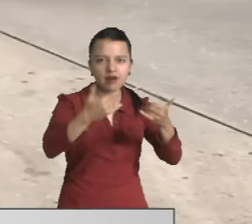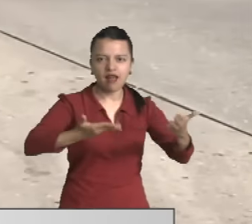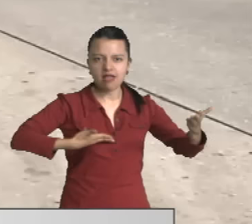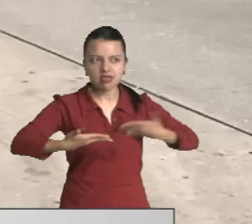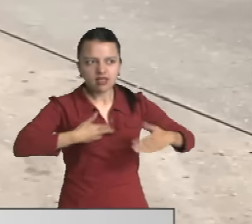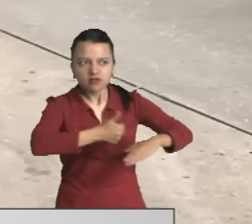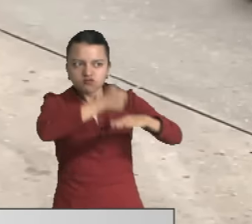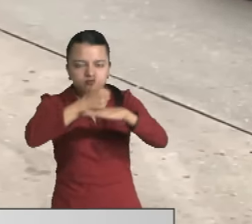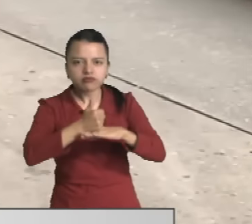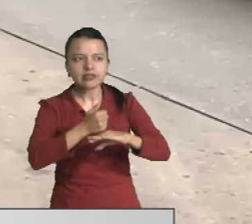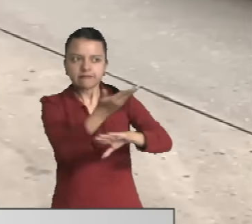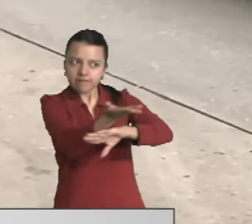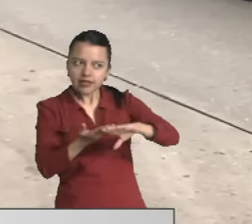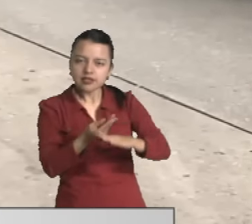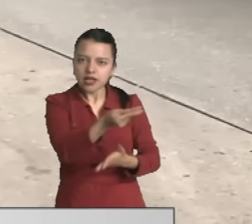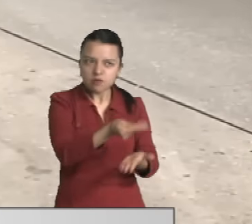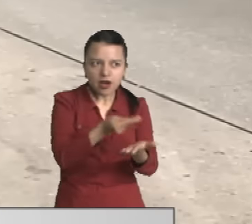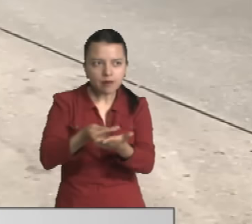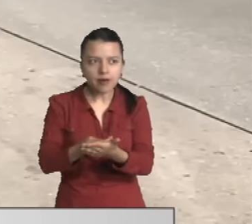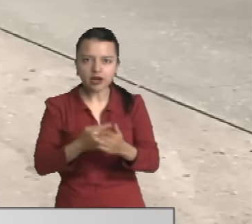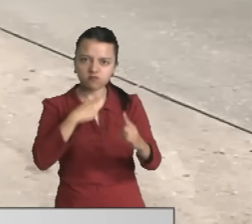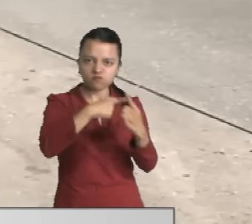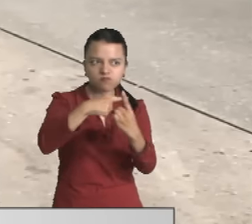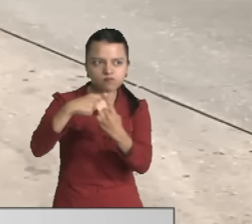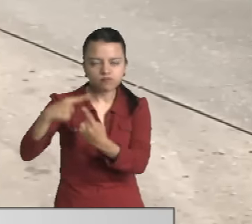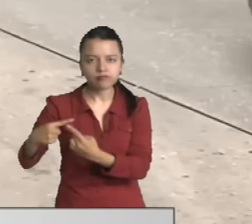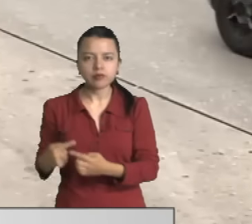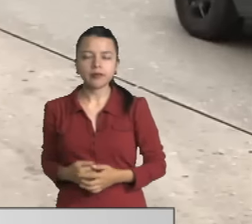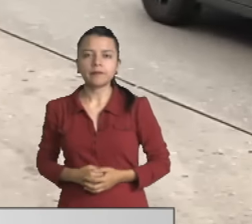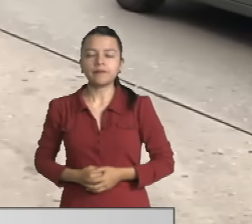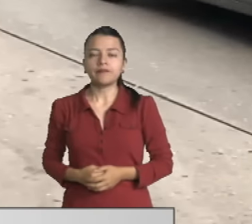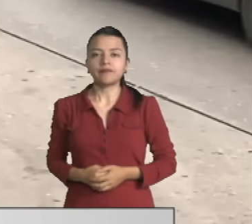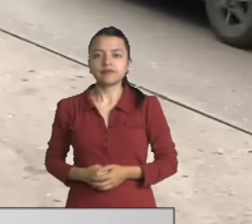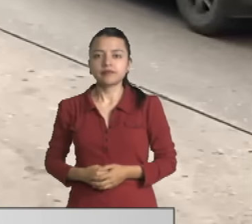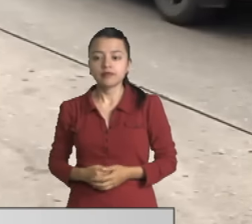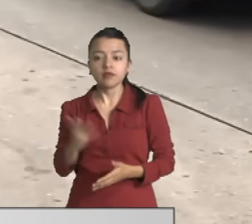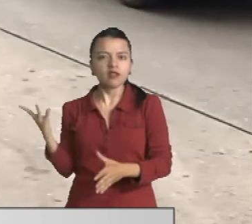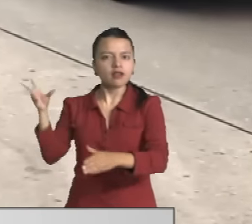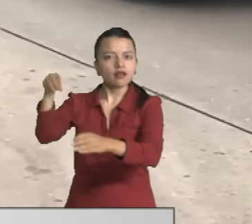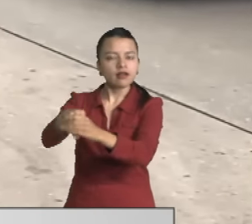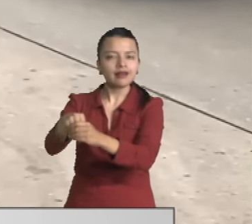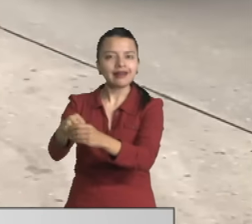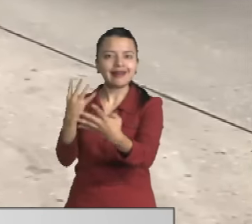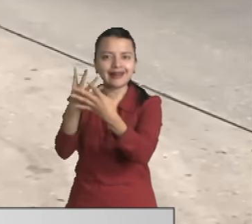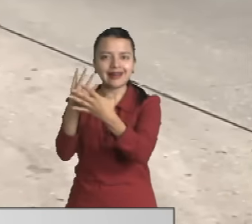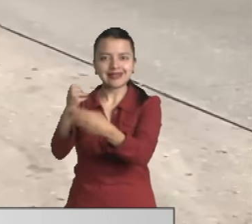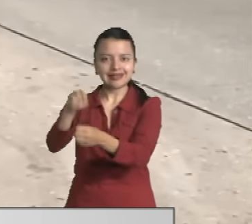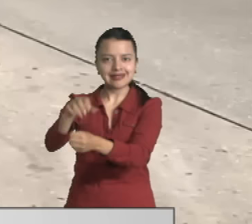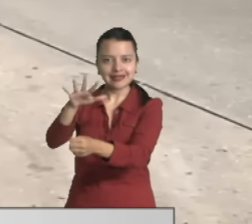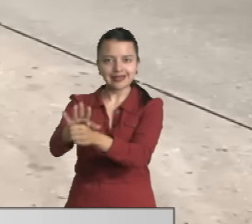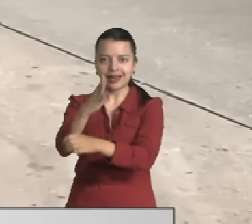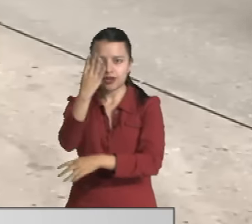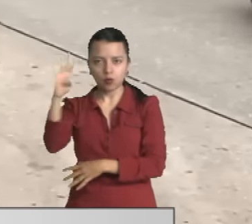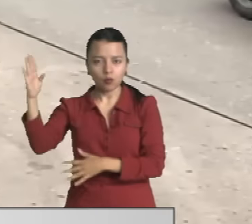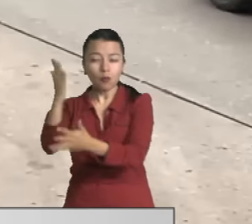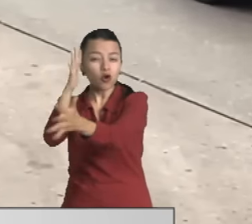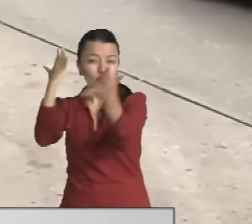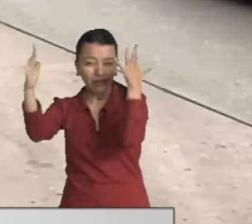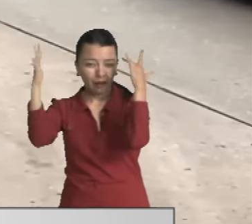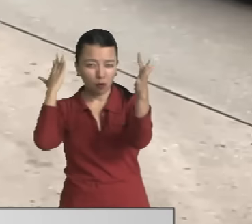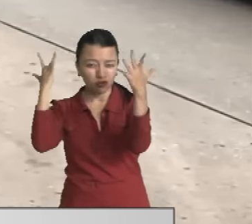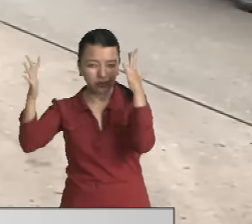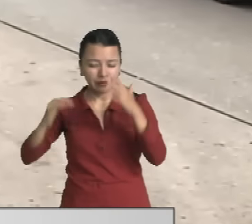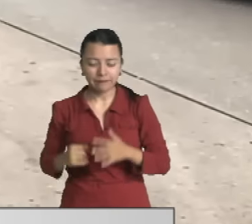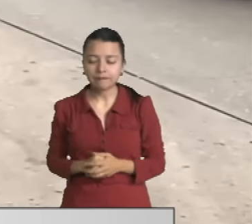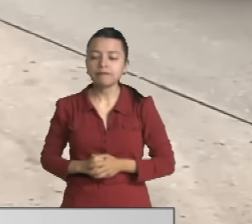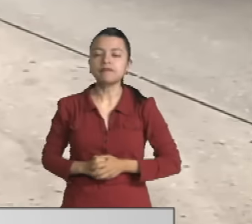de registro en establecimientos penitenciarios y carcelarios, esta vez en la cárcel distrital del Bosque, donde unidades del Gaula, en complemento